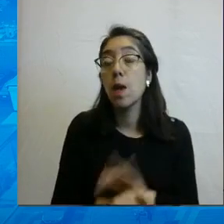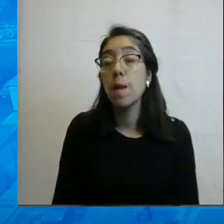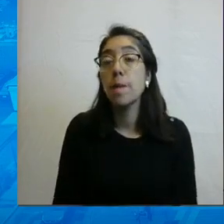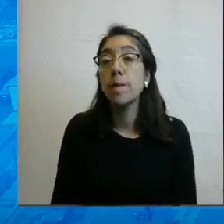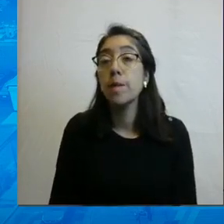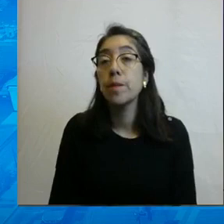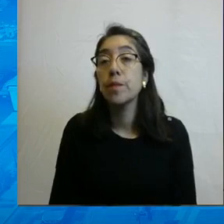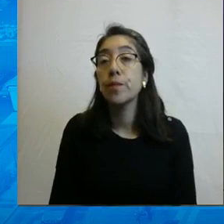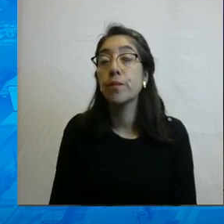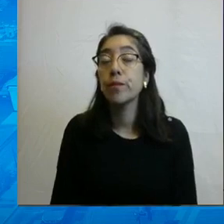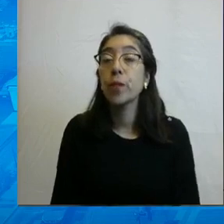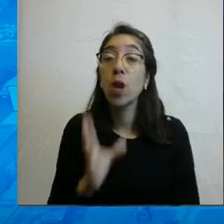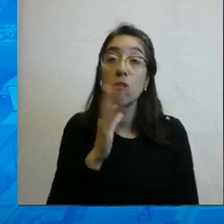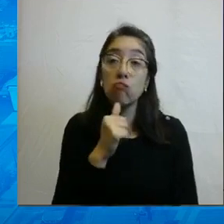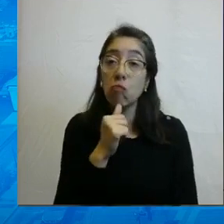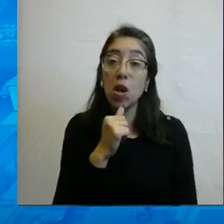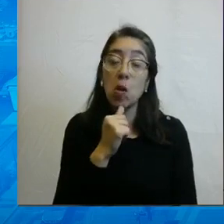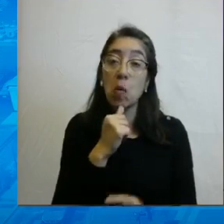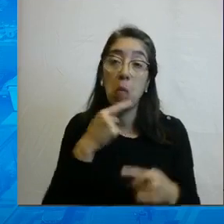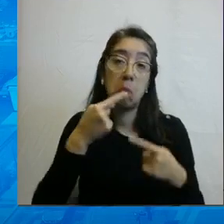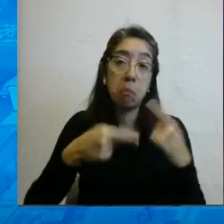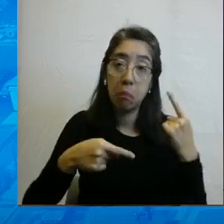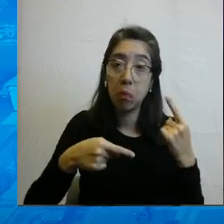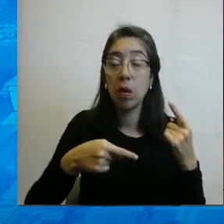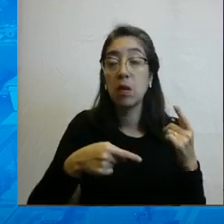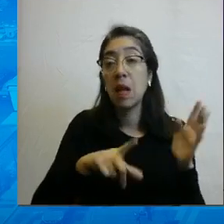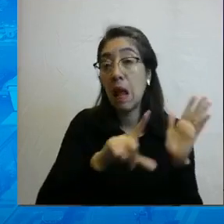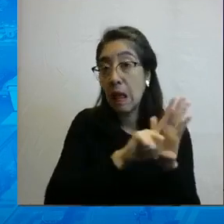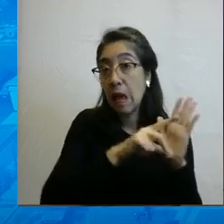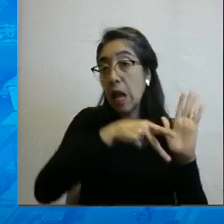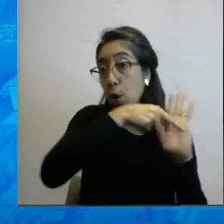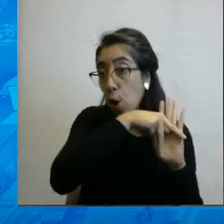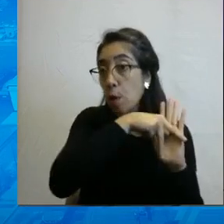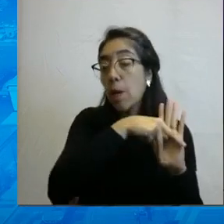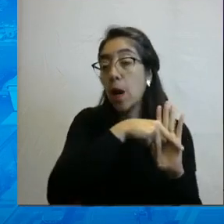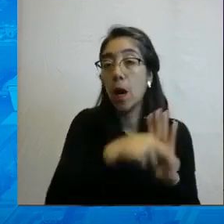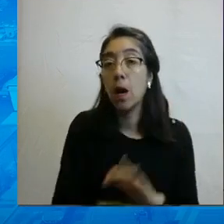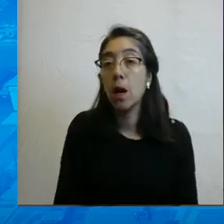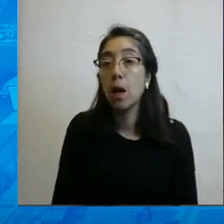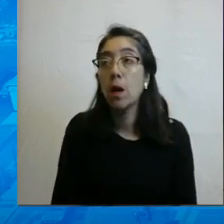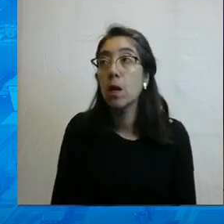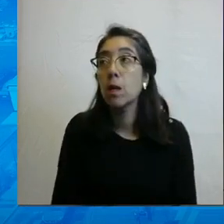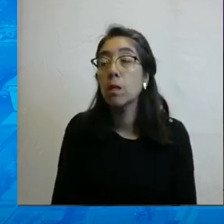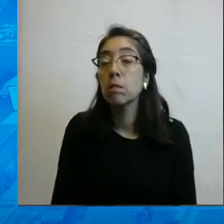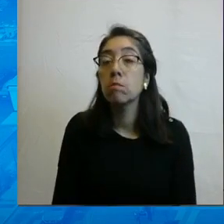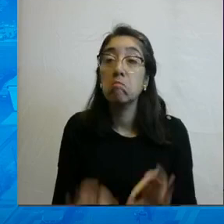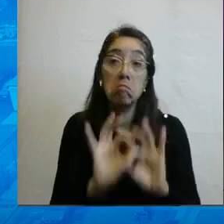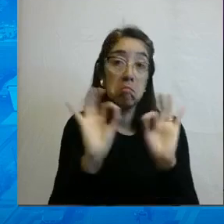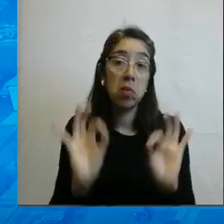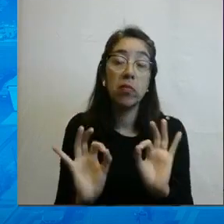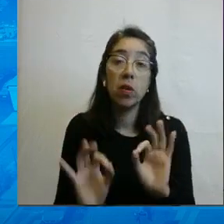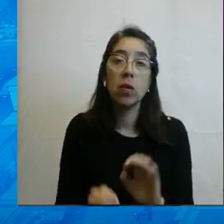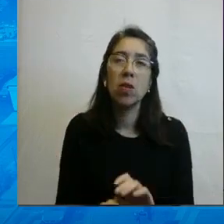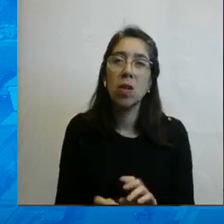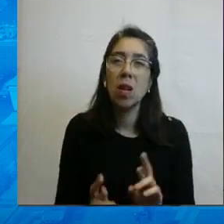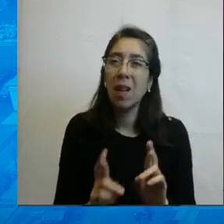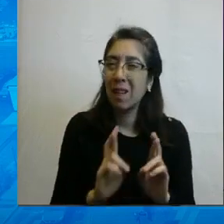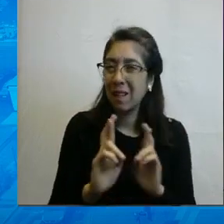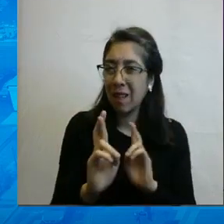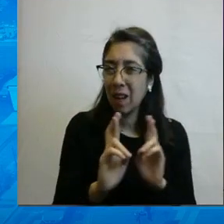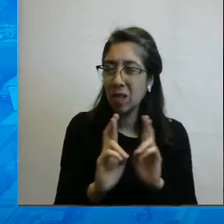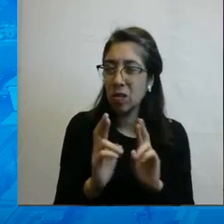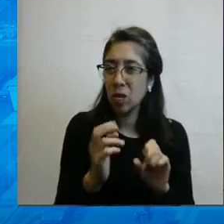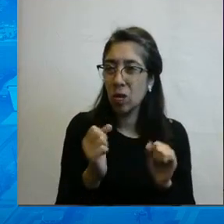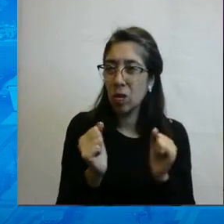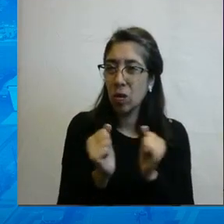haya disarmonía entre los textos legales y la ordenanza municipal de Melipilla. Perfecto. ¿Y eso tiene alguna relación con la